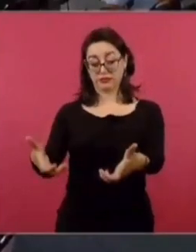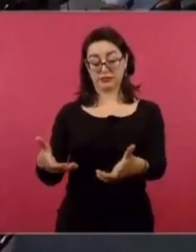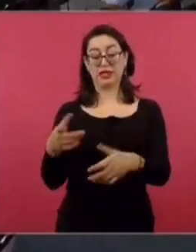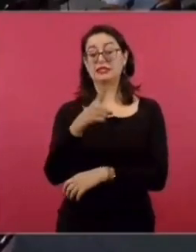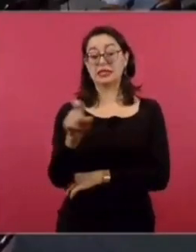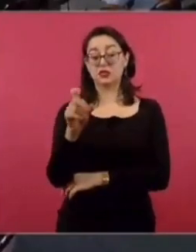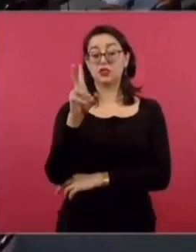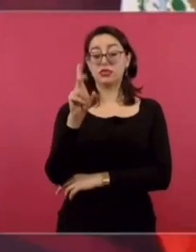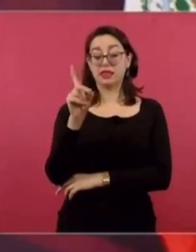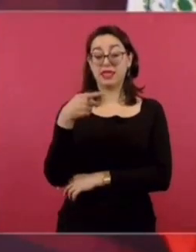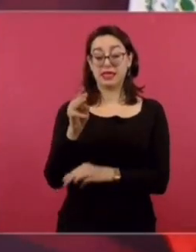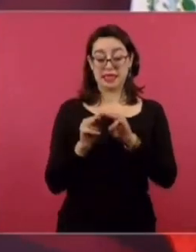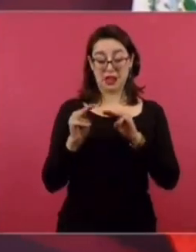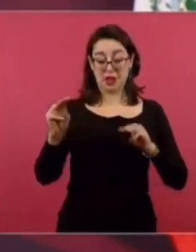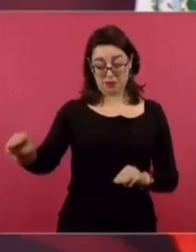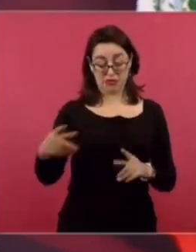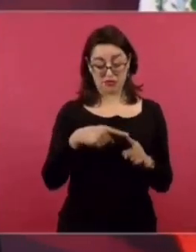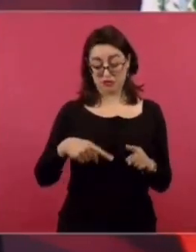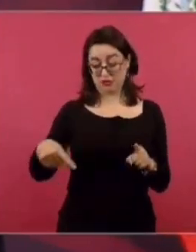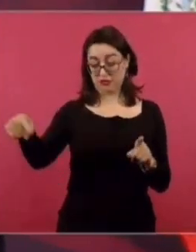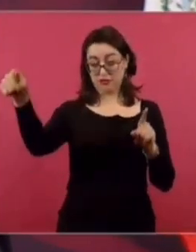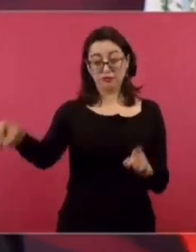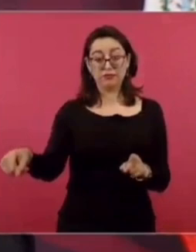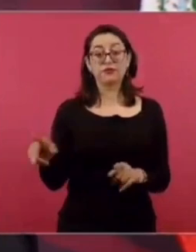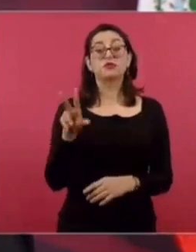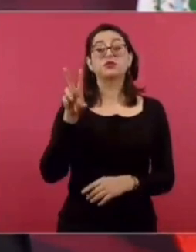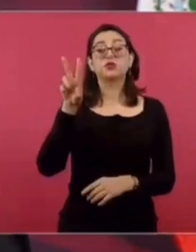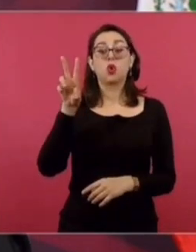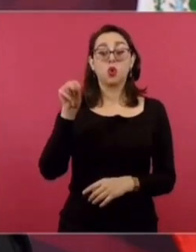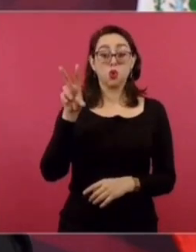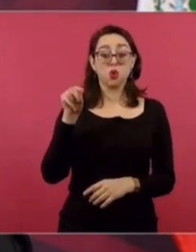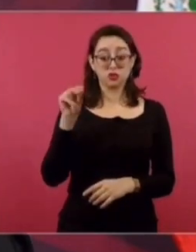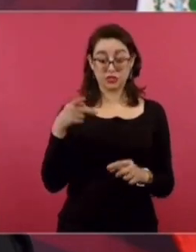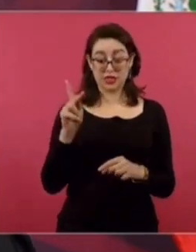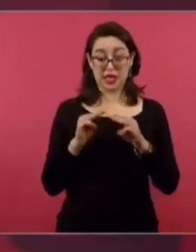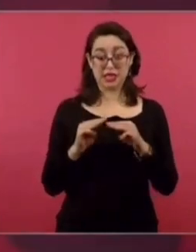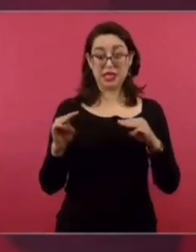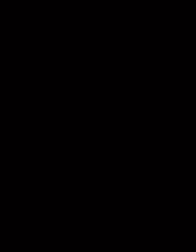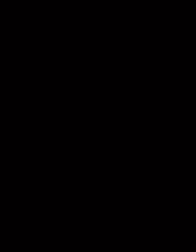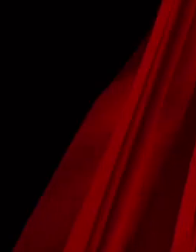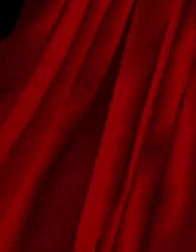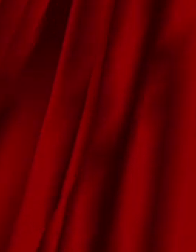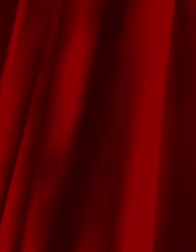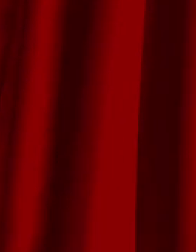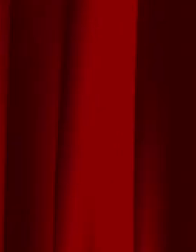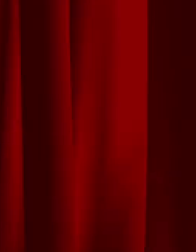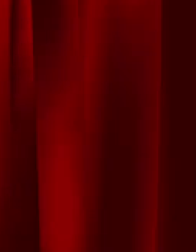del tramo de Tulum a Cancún, cerca de 80 son viaductos.